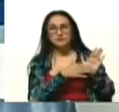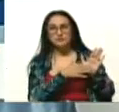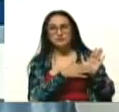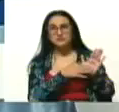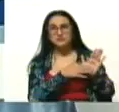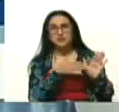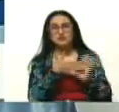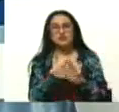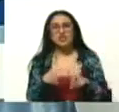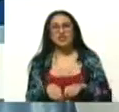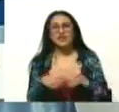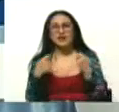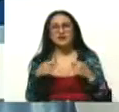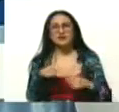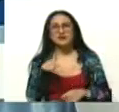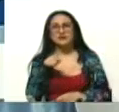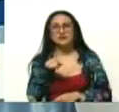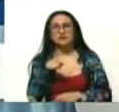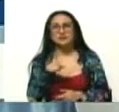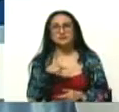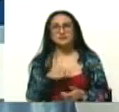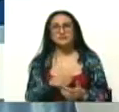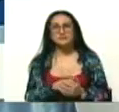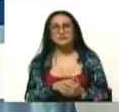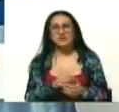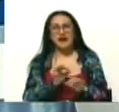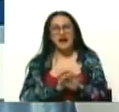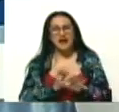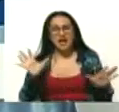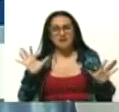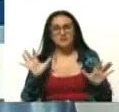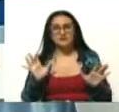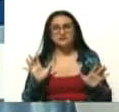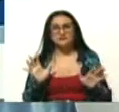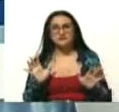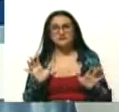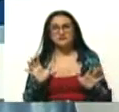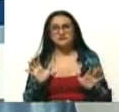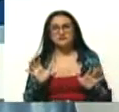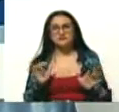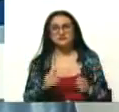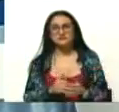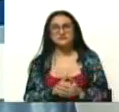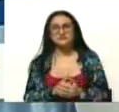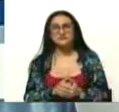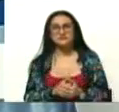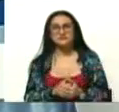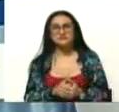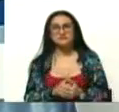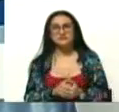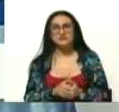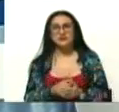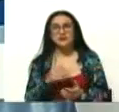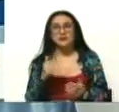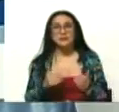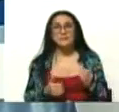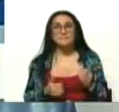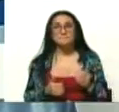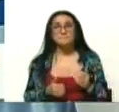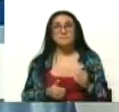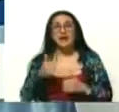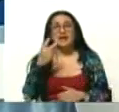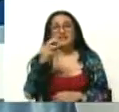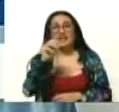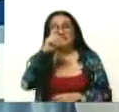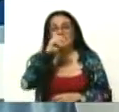sobre delitos expresamente graves, gravísimos, que merecerían una pena superior a la de los 30 años